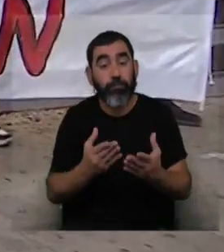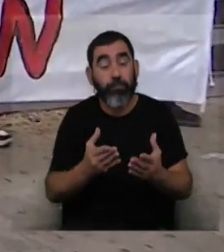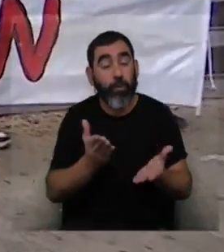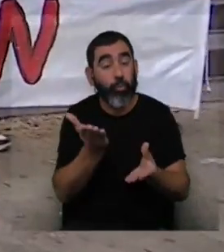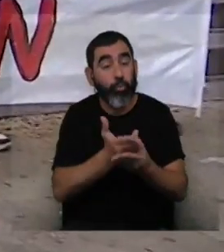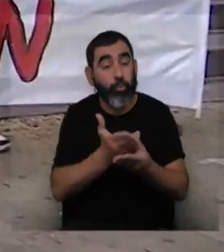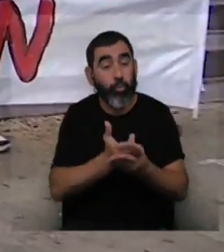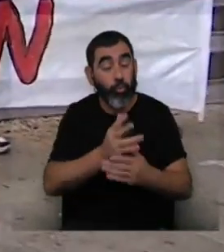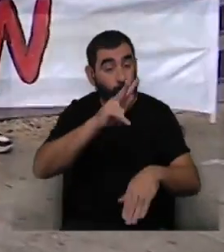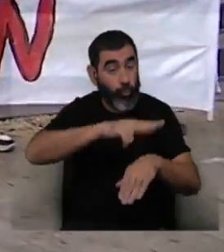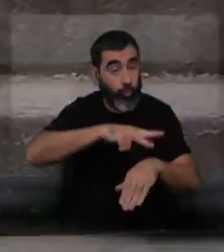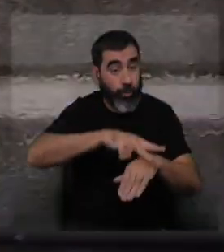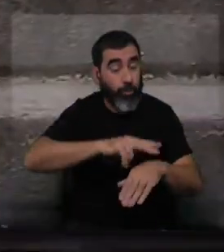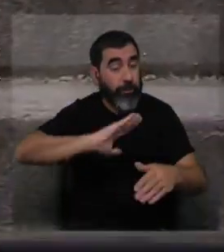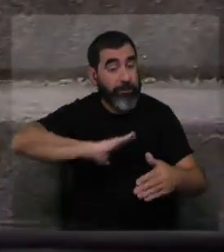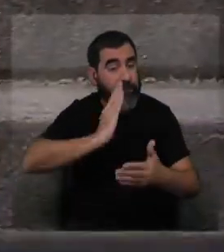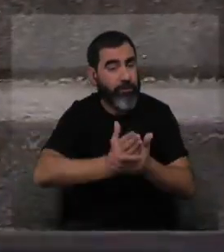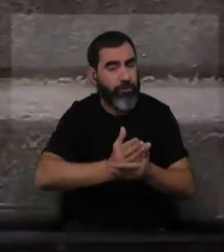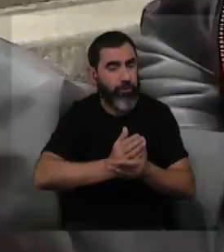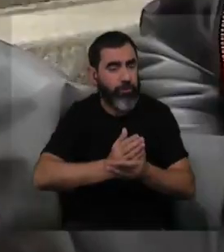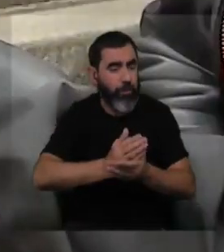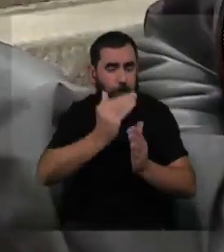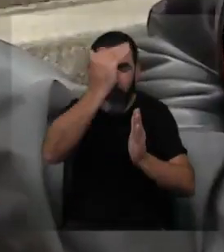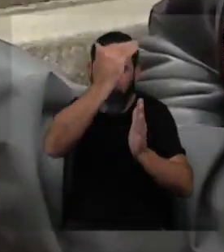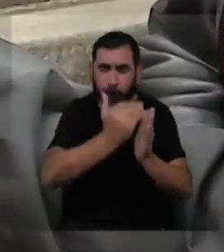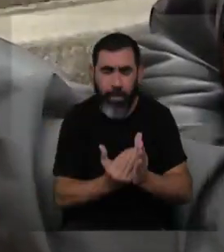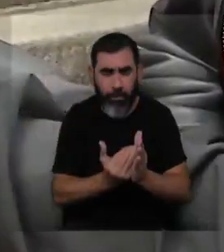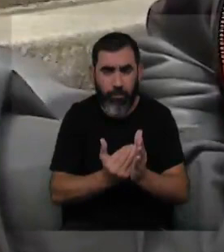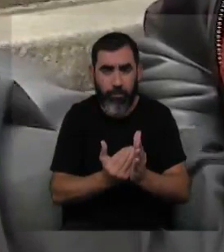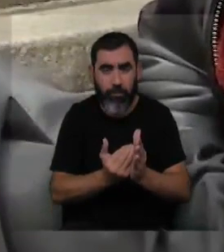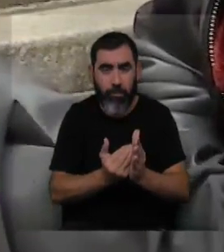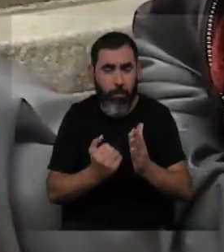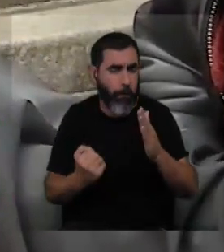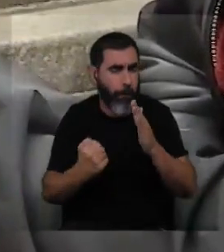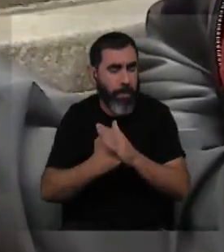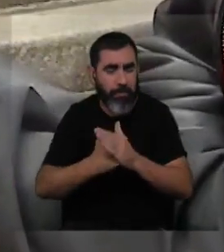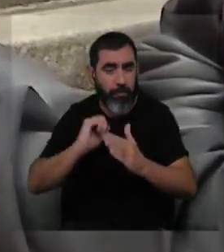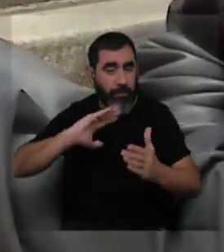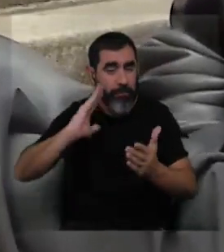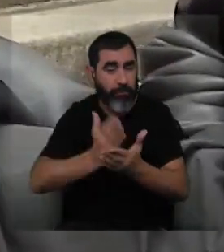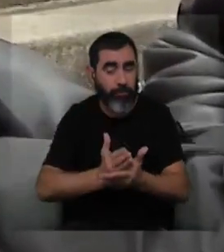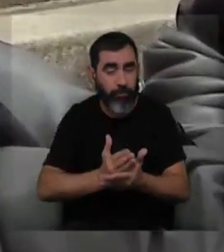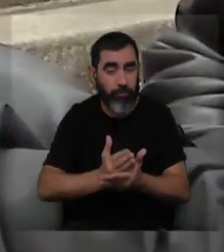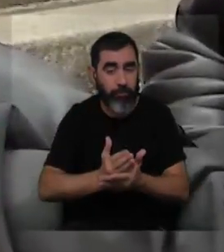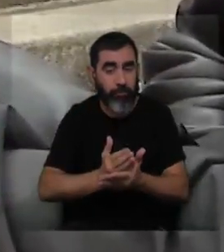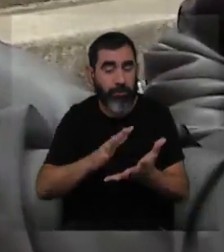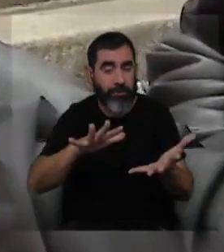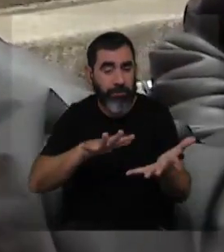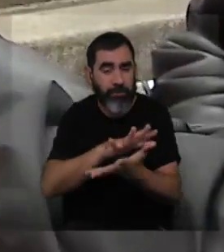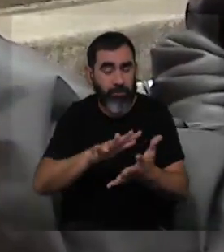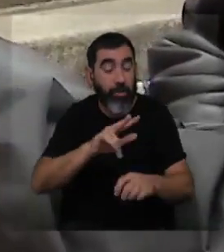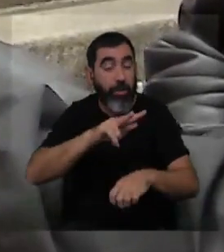sumario recomendaban una sanción muchísimo menor a la que se aplicó y se termina aplicando la máxima sanción hacia una situación